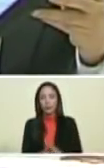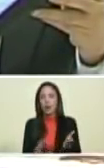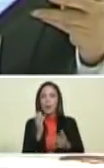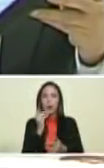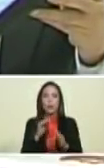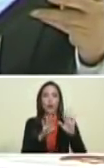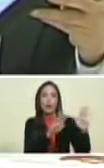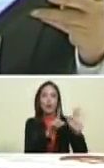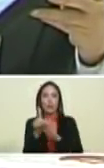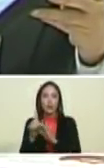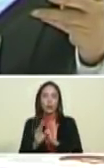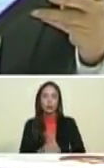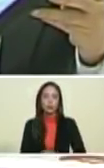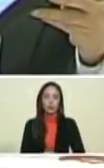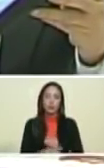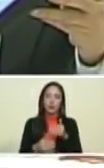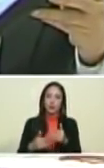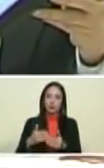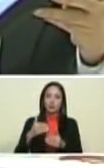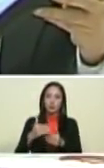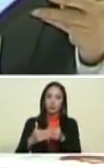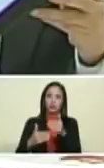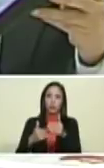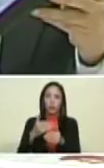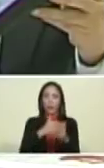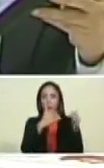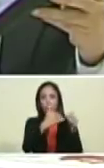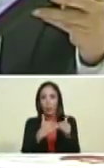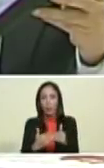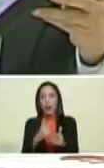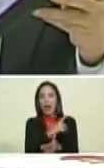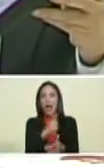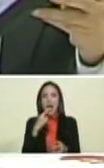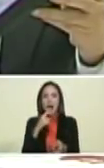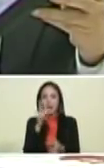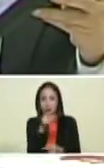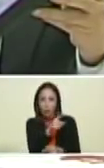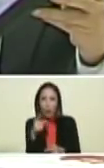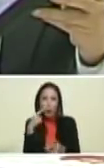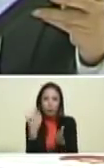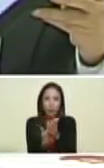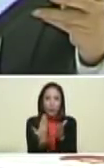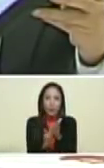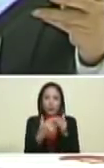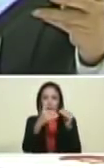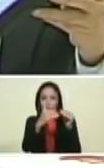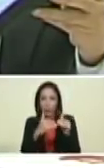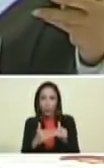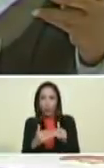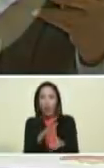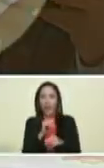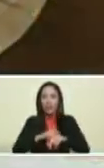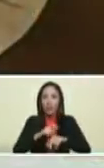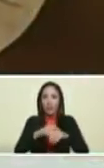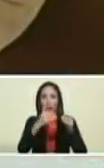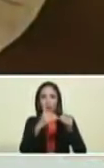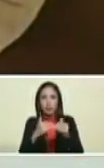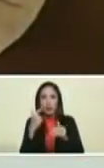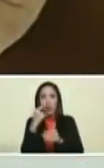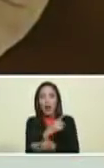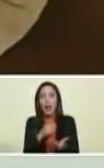91, continúa, aquí viene la confirmación, en el periodo de confirmación, en este momento nosotros estamos en